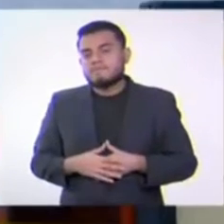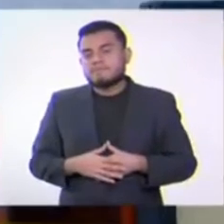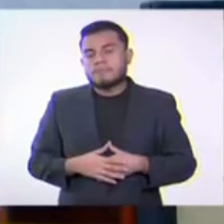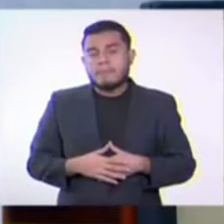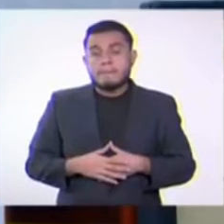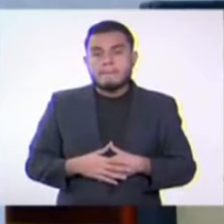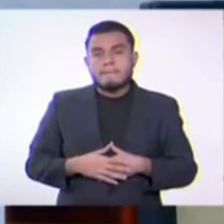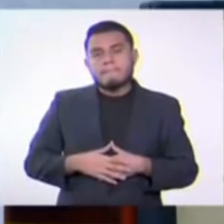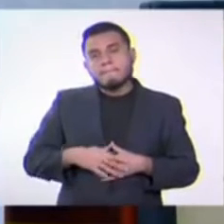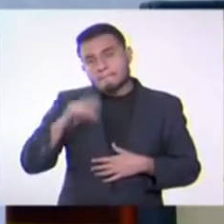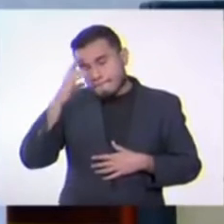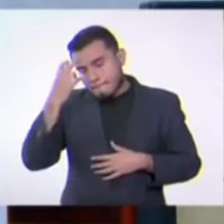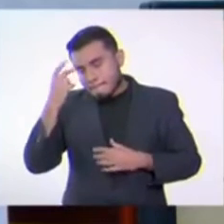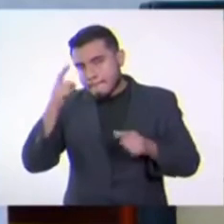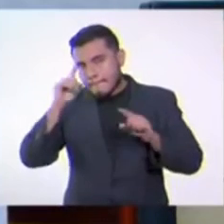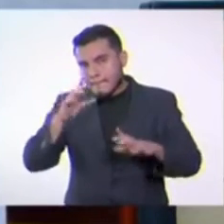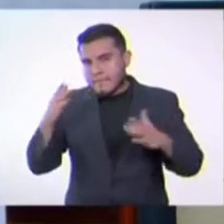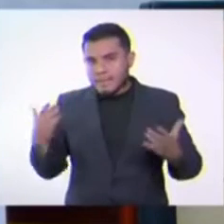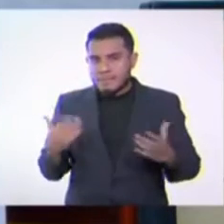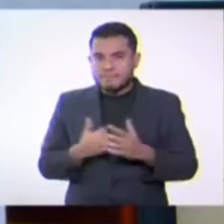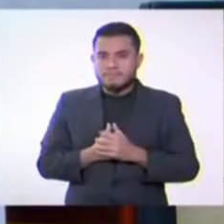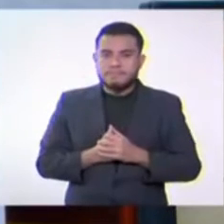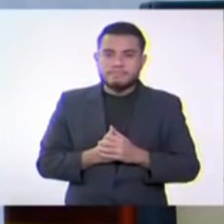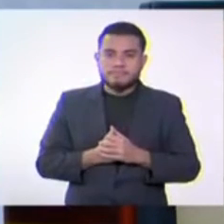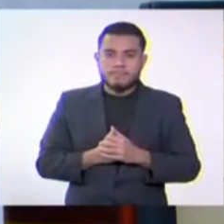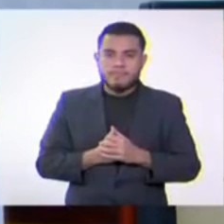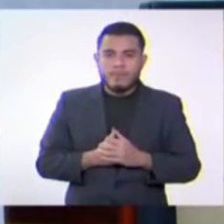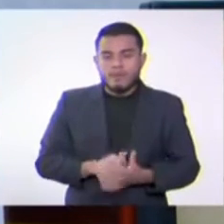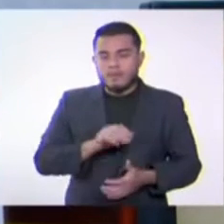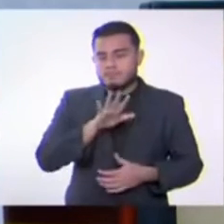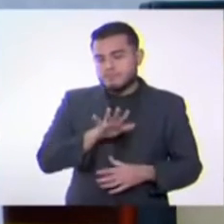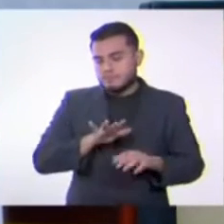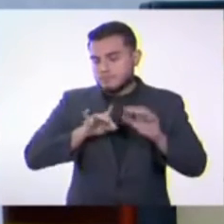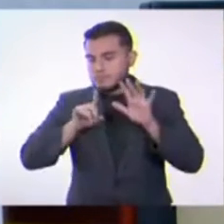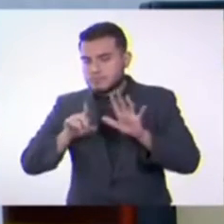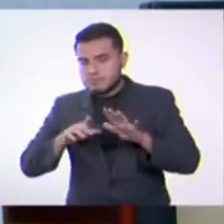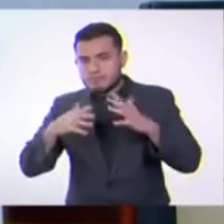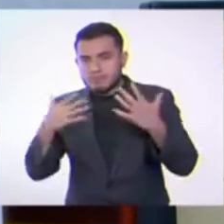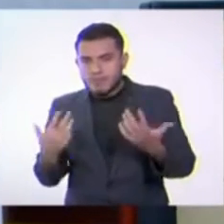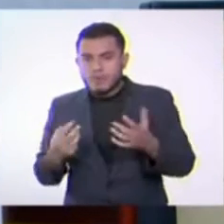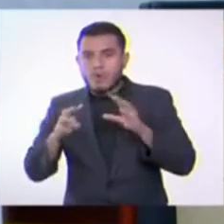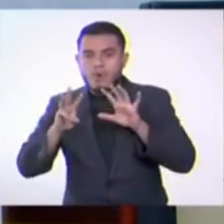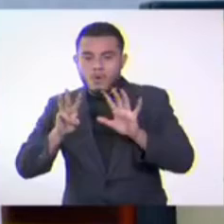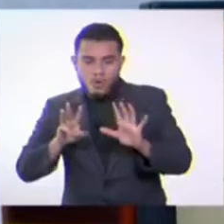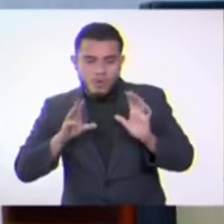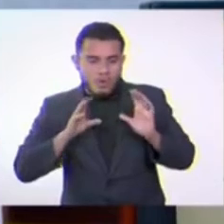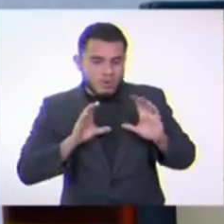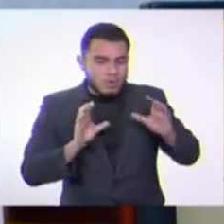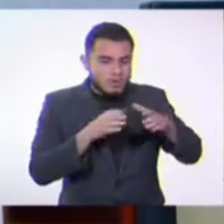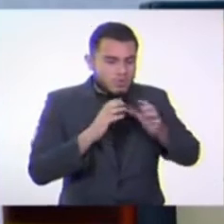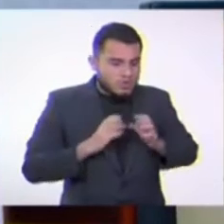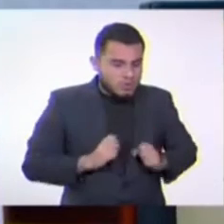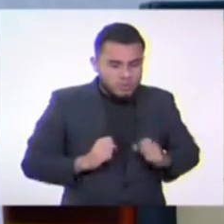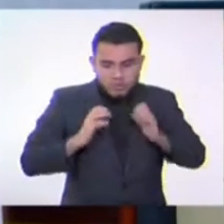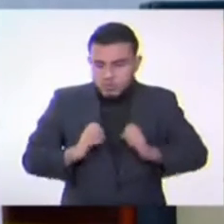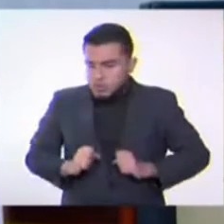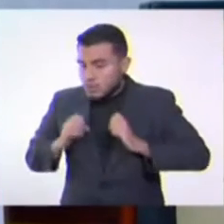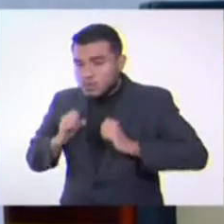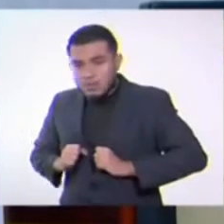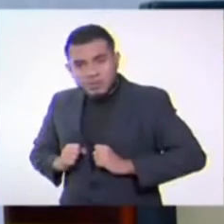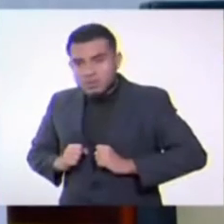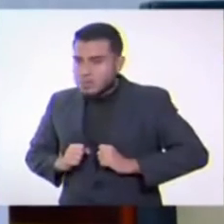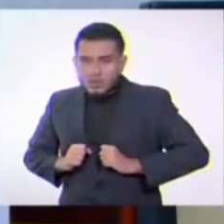entonces que se ha determinado que 5, 6 o incluso 8 reinos no son suficientes porque